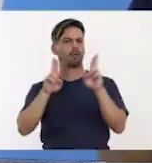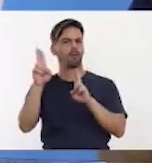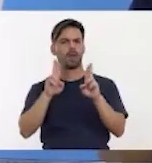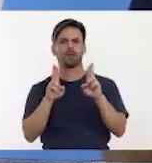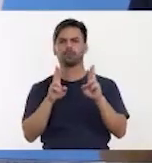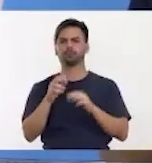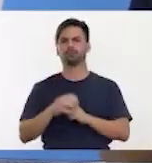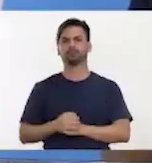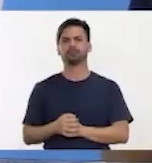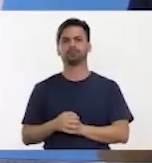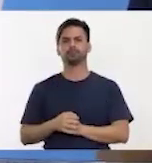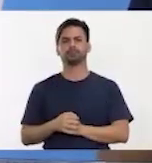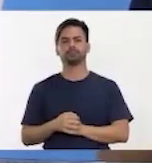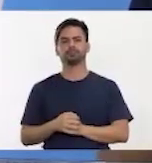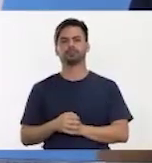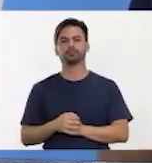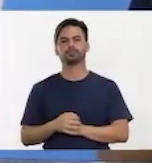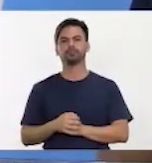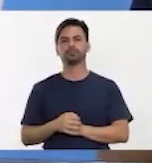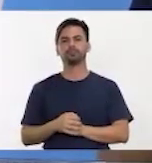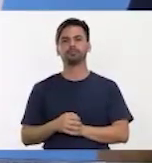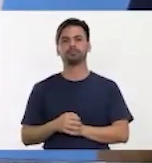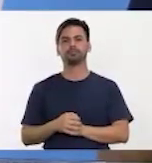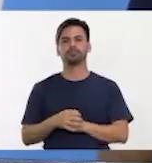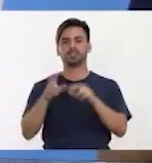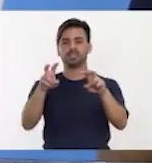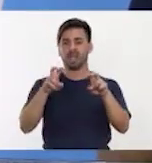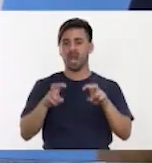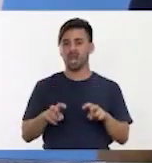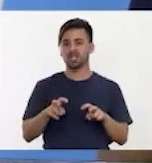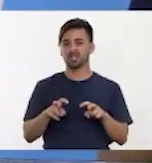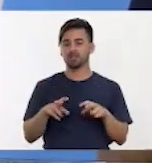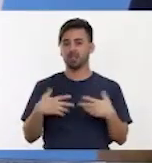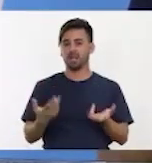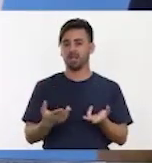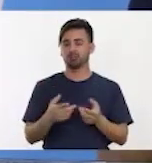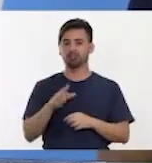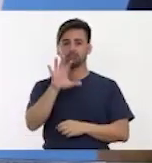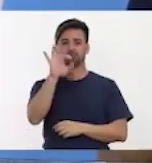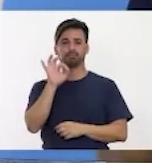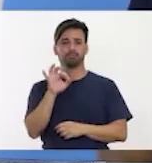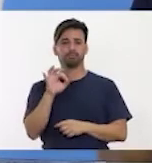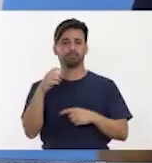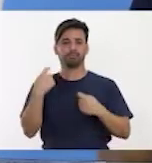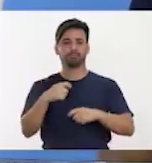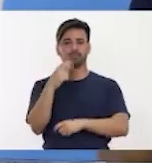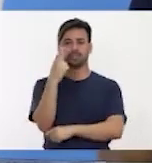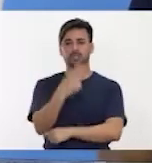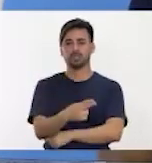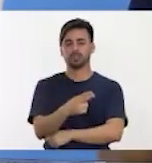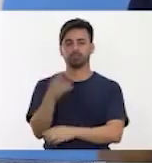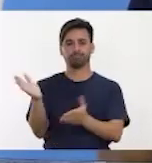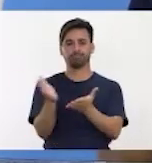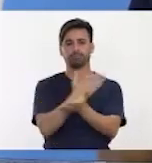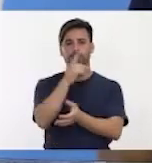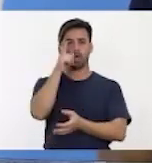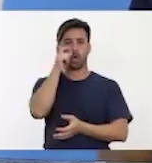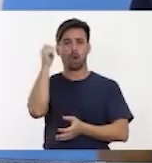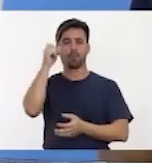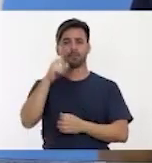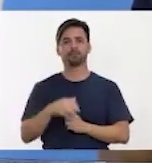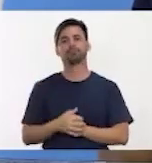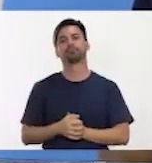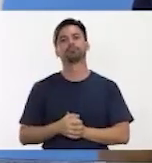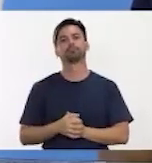coincidencia, no pudieron limar esas diferencias y la Asamblea tomó la drástica decisión de destituir a Máximo